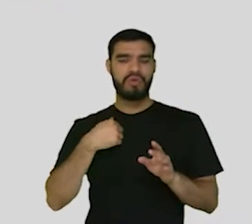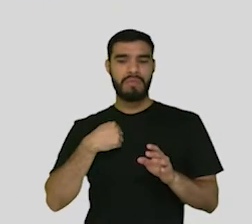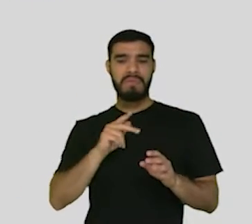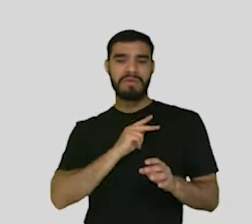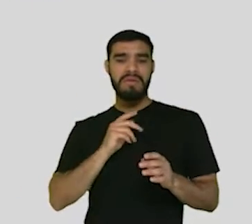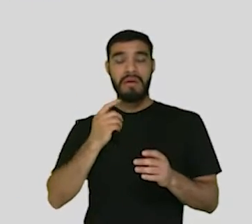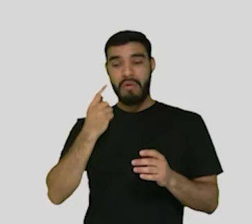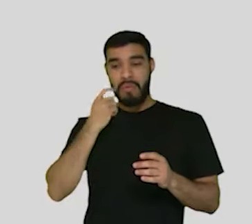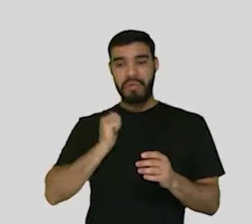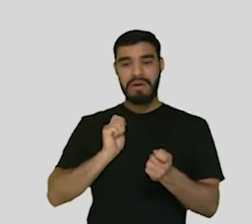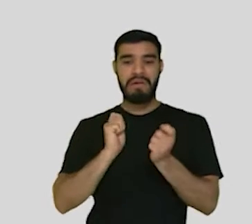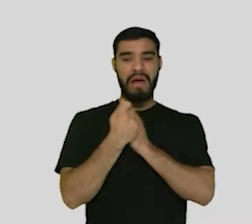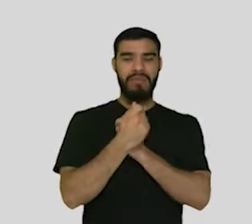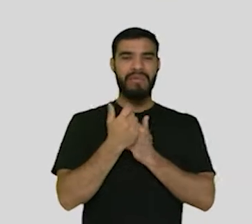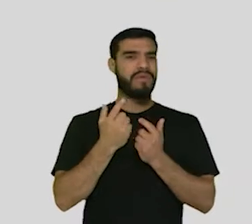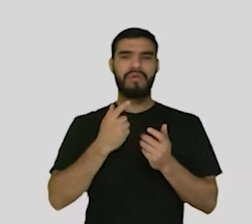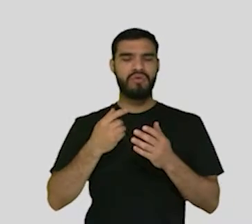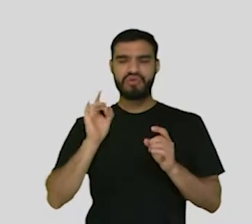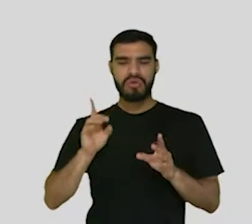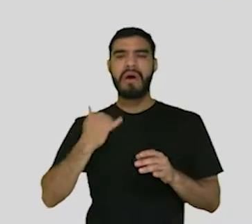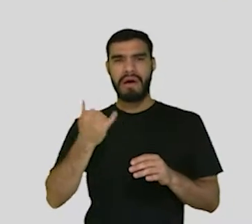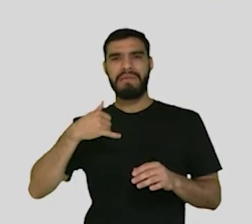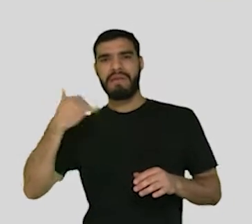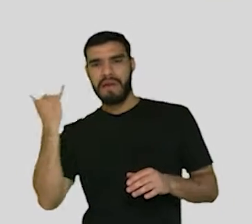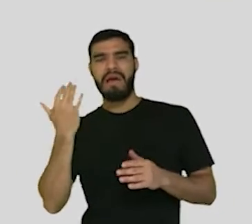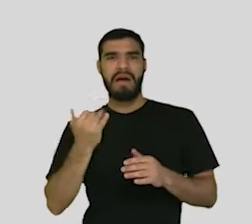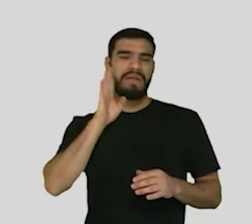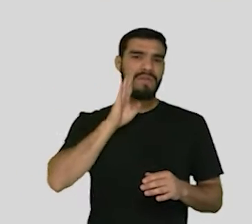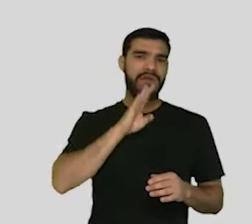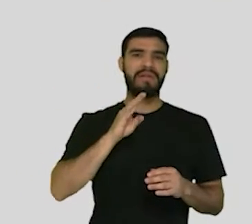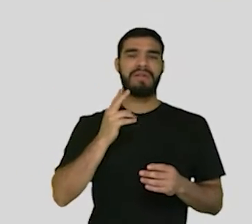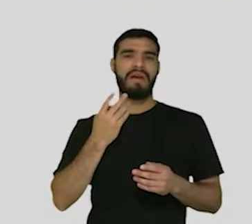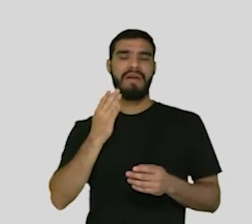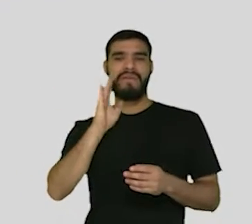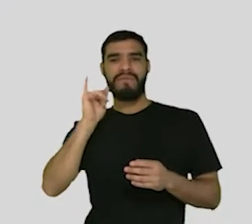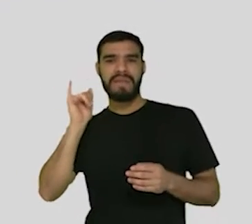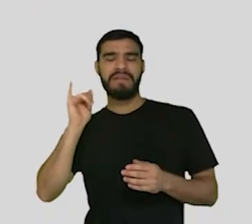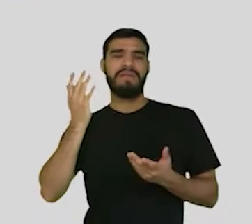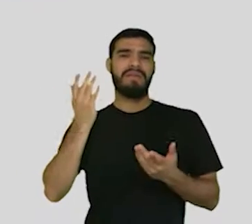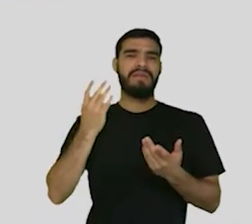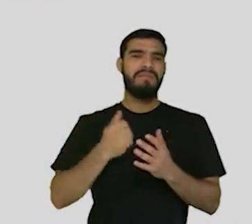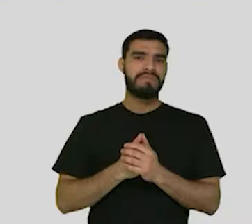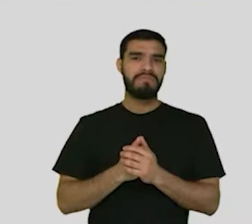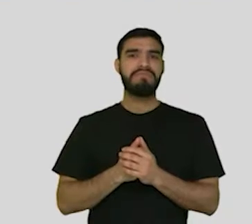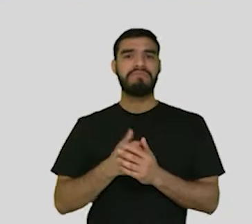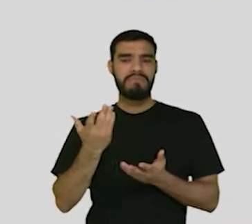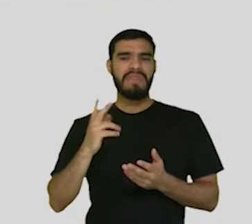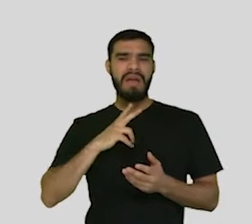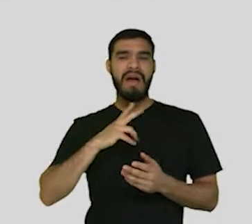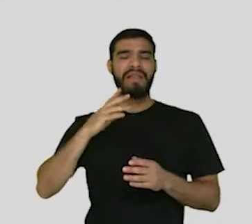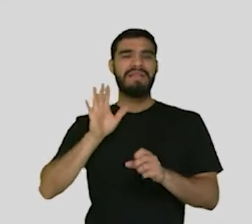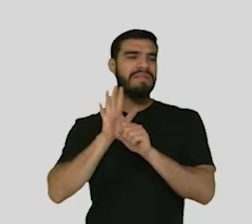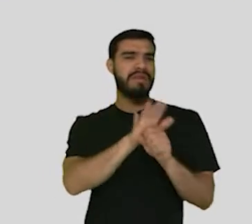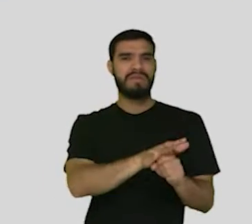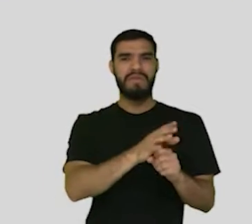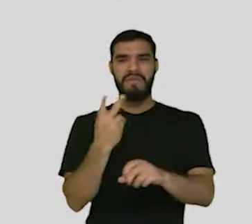LGTB Pepe Abey hoy cuimba es gay, cuña lesbiana, está un